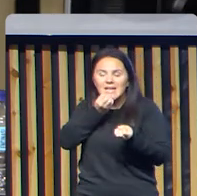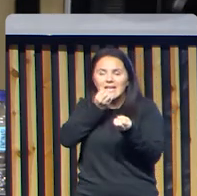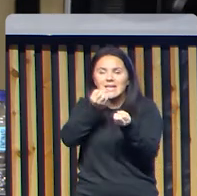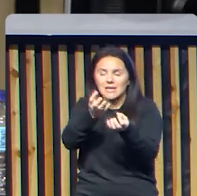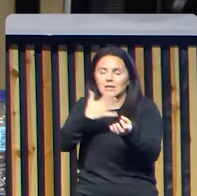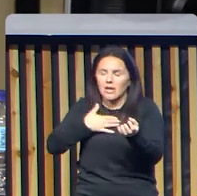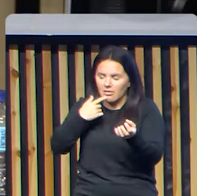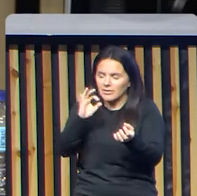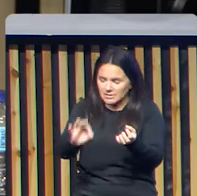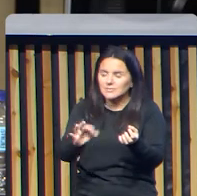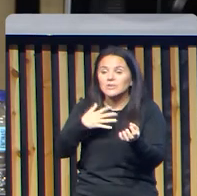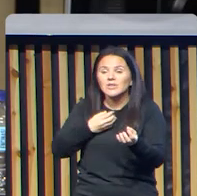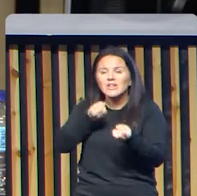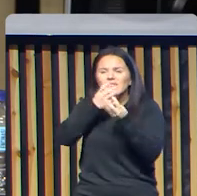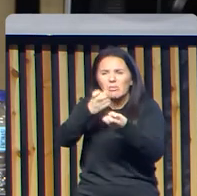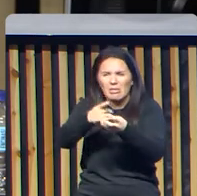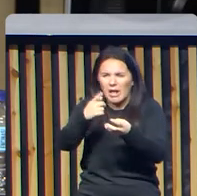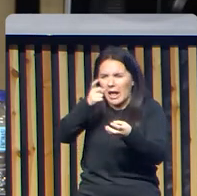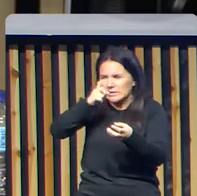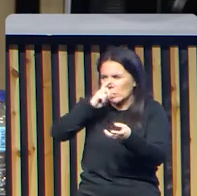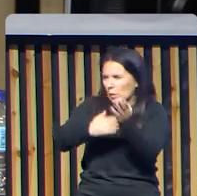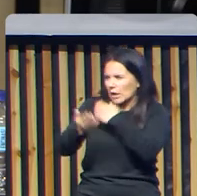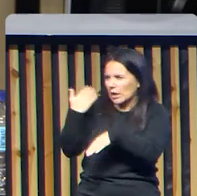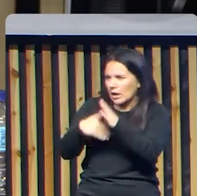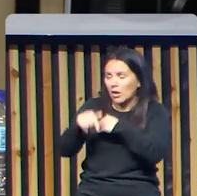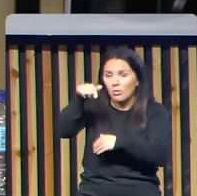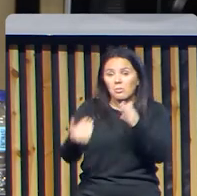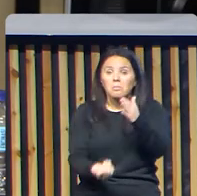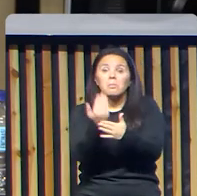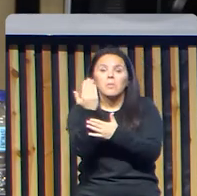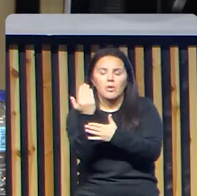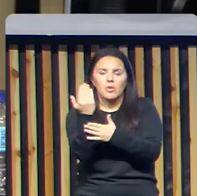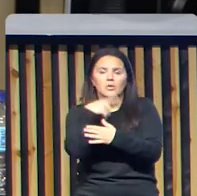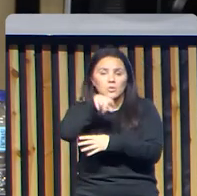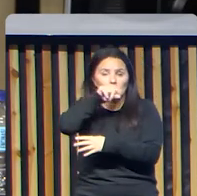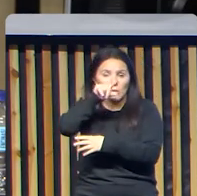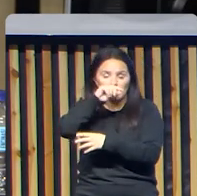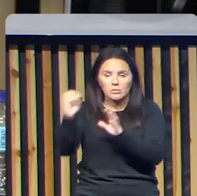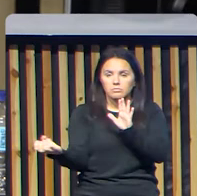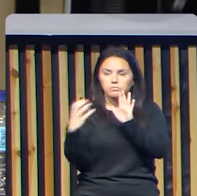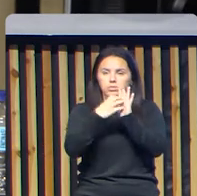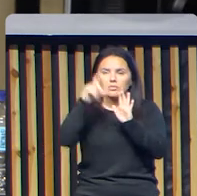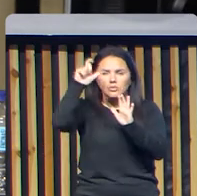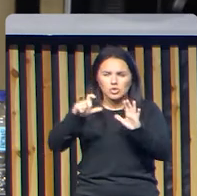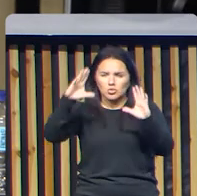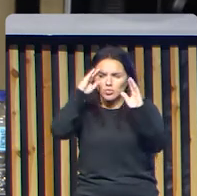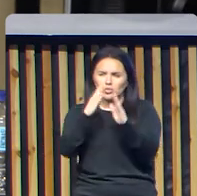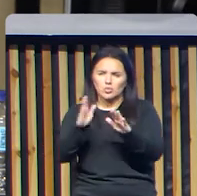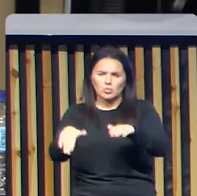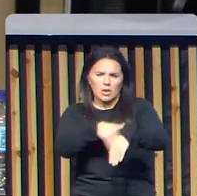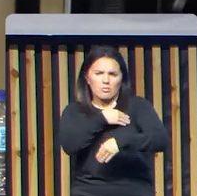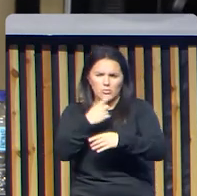esa es lo que quería decir con información caducada hoy había esta mañana un tweet de un académico un sociólogo